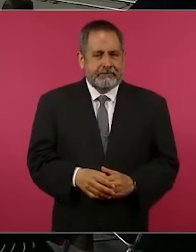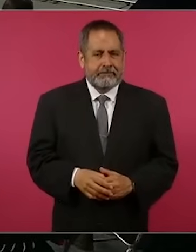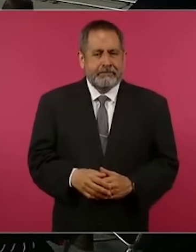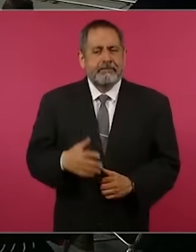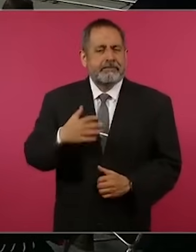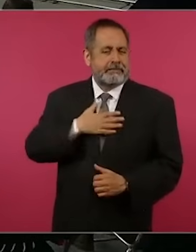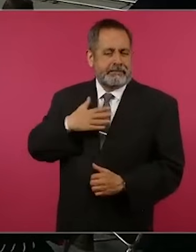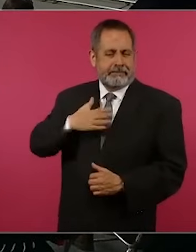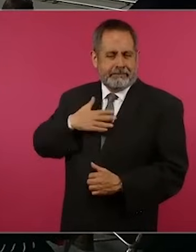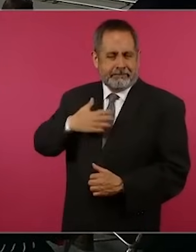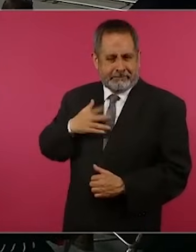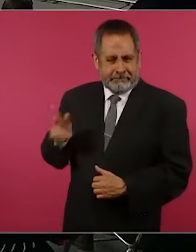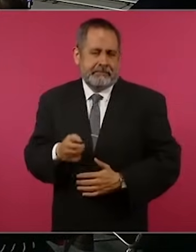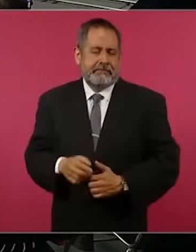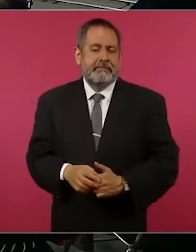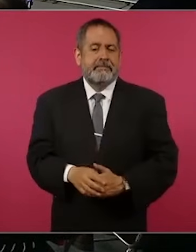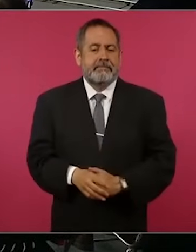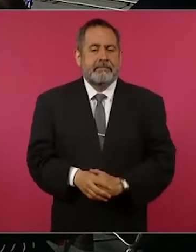en mi tierra,